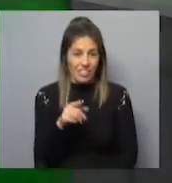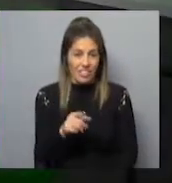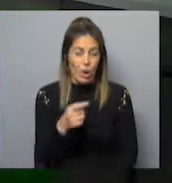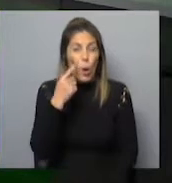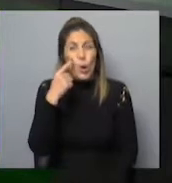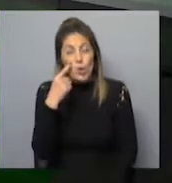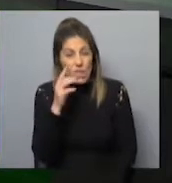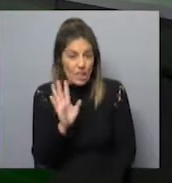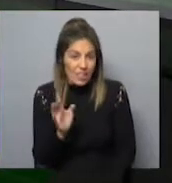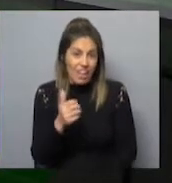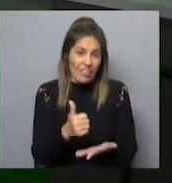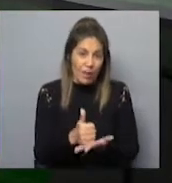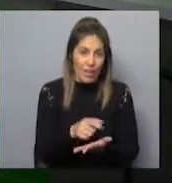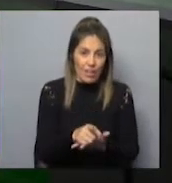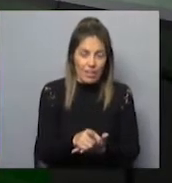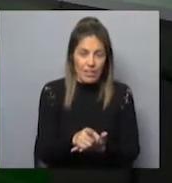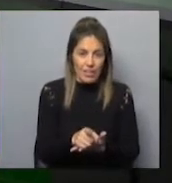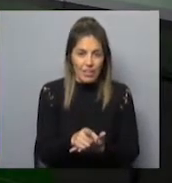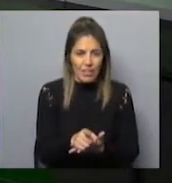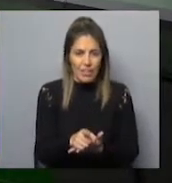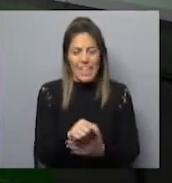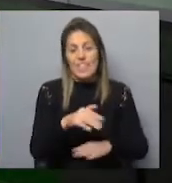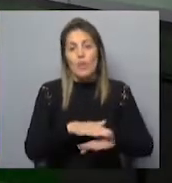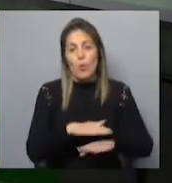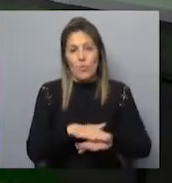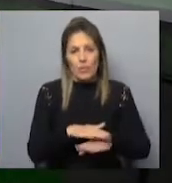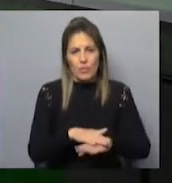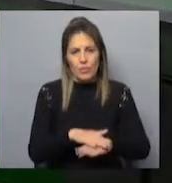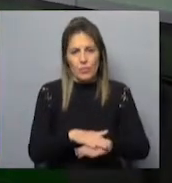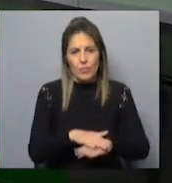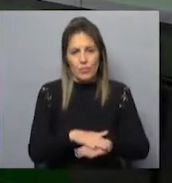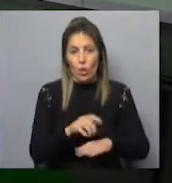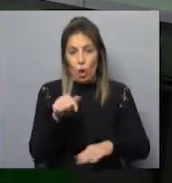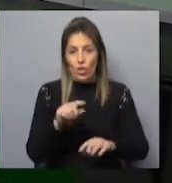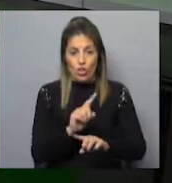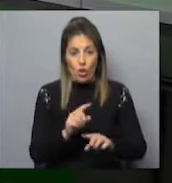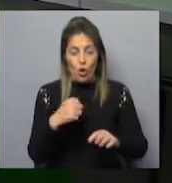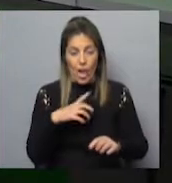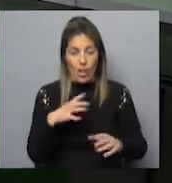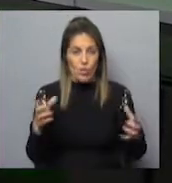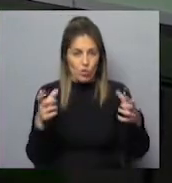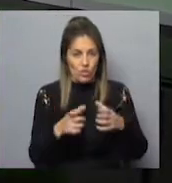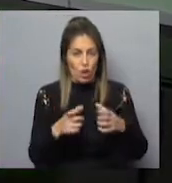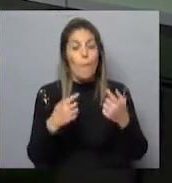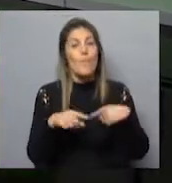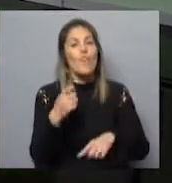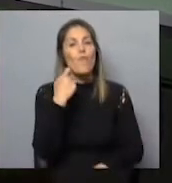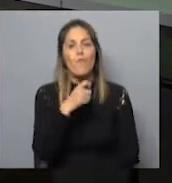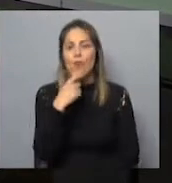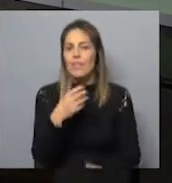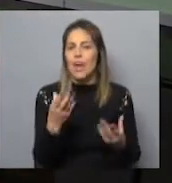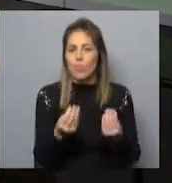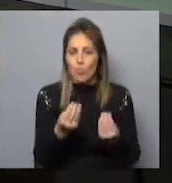conocidas de quien estaba en un puesto de turno en ese momento pero nos falta todavía no hoy